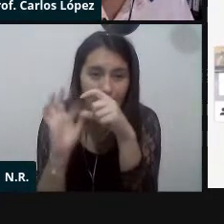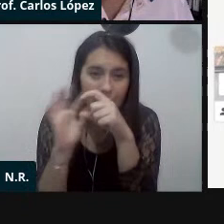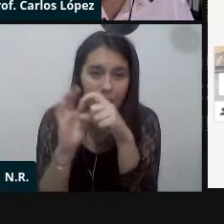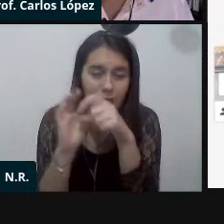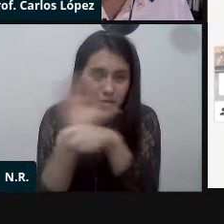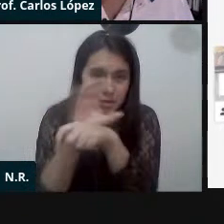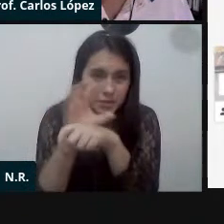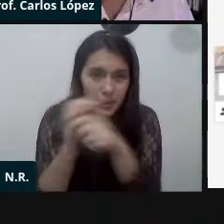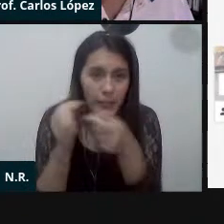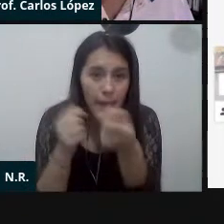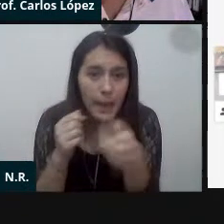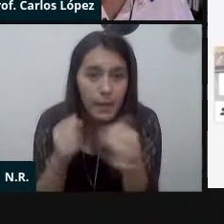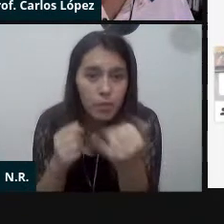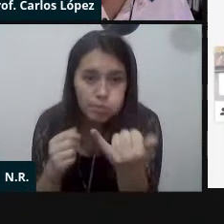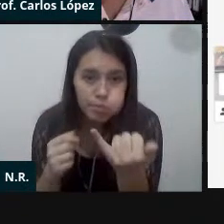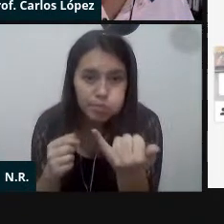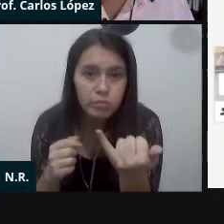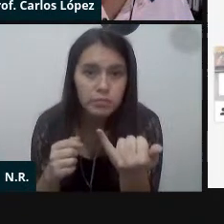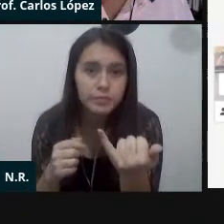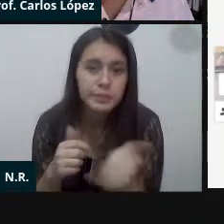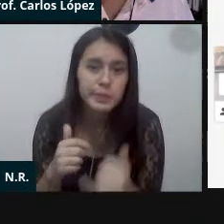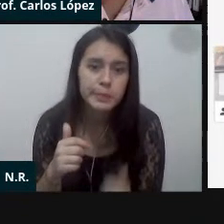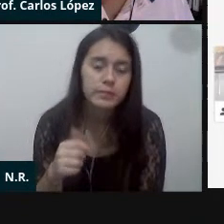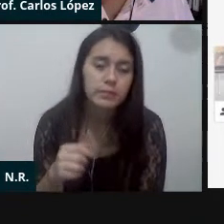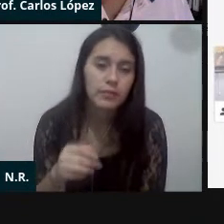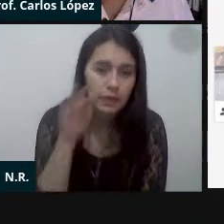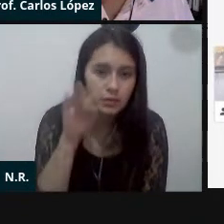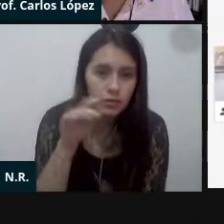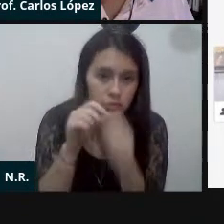Aquí. Ahí, correcto. Y le vas a dar clic.